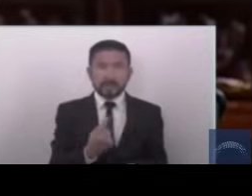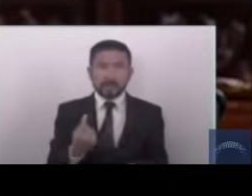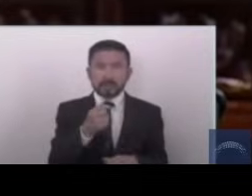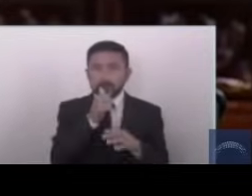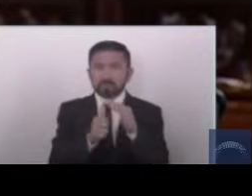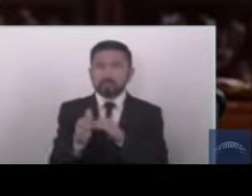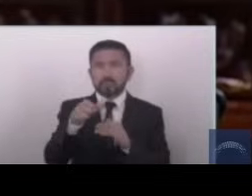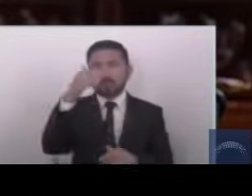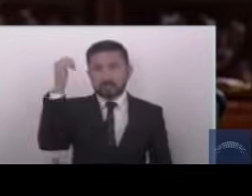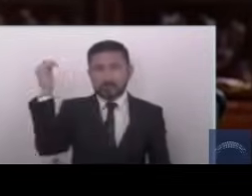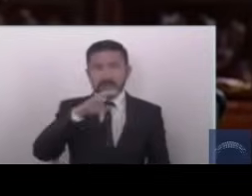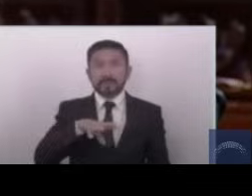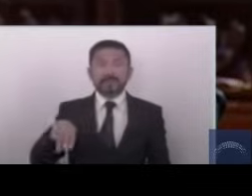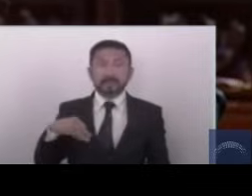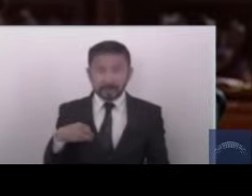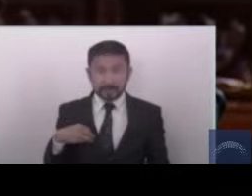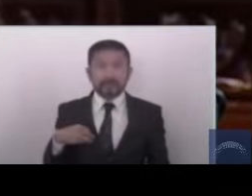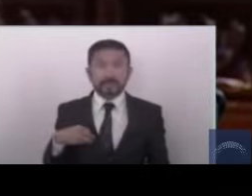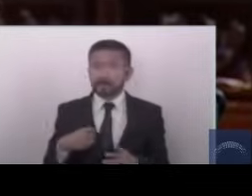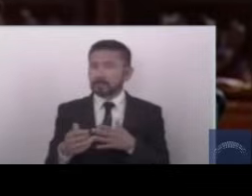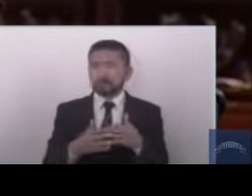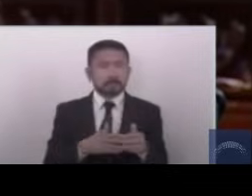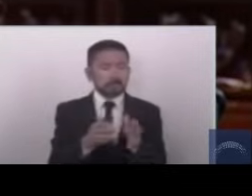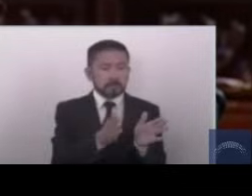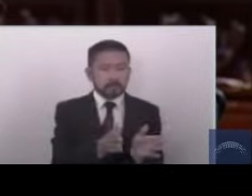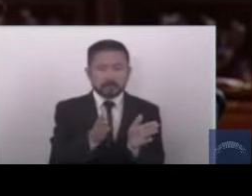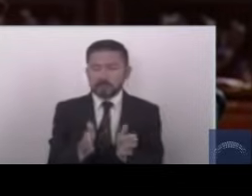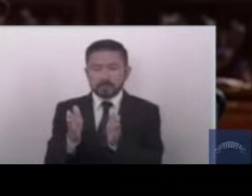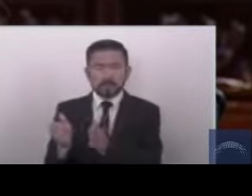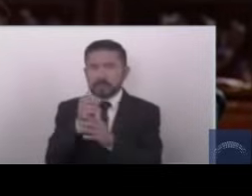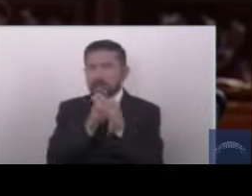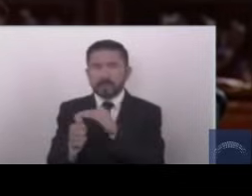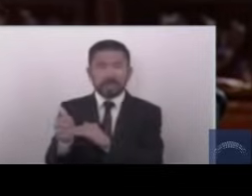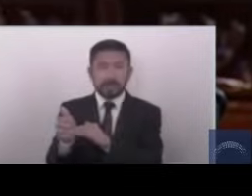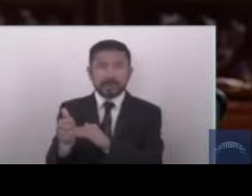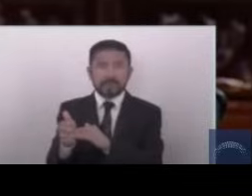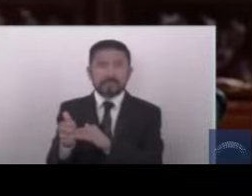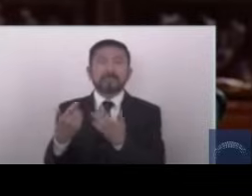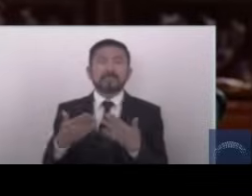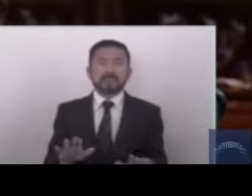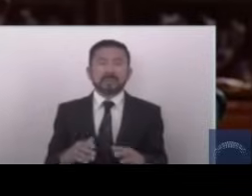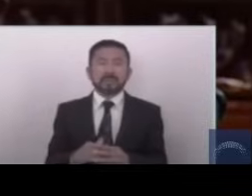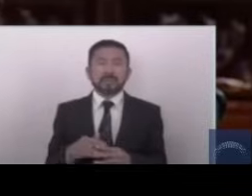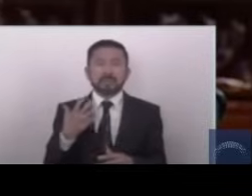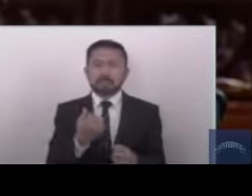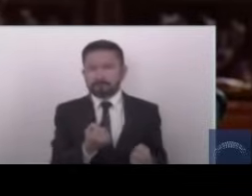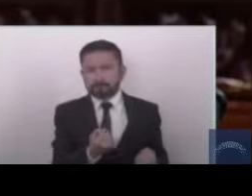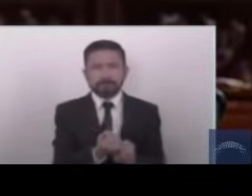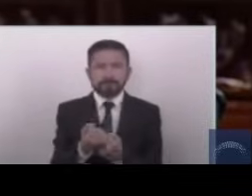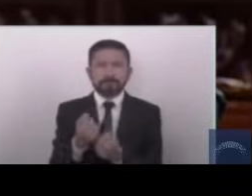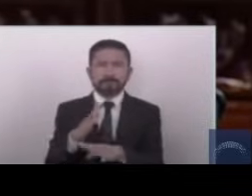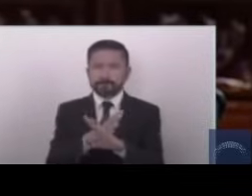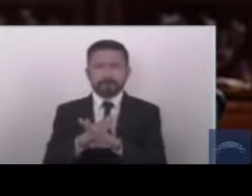migrante y su familia en cualquier etapa del ciclo migratorio y con esto se le dio muchísima más fuerza a la